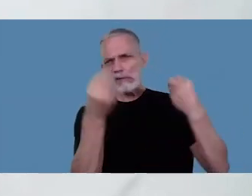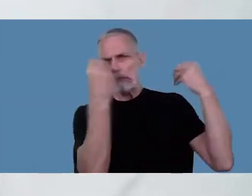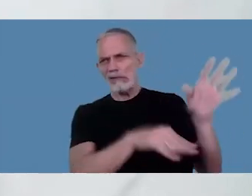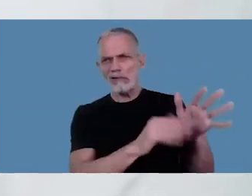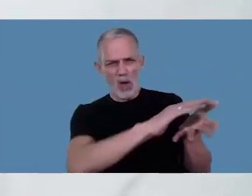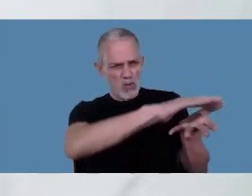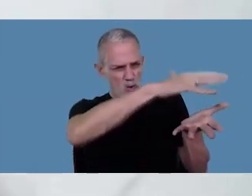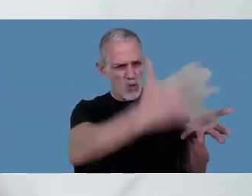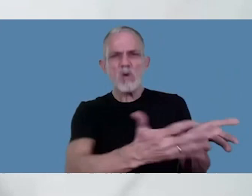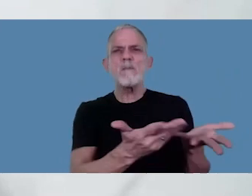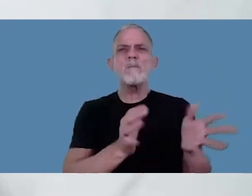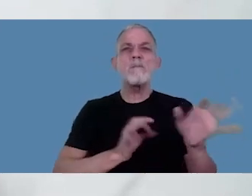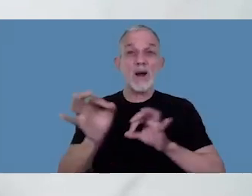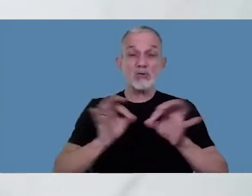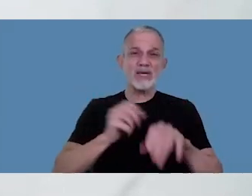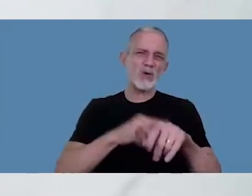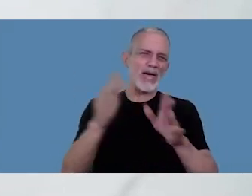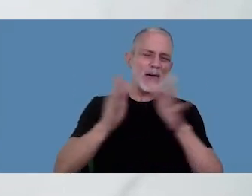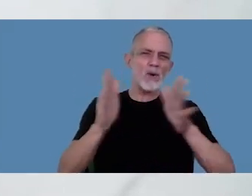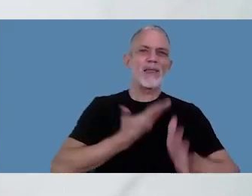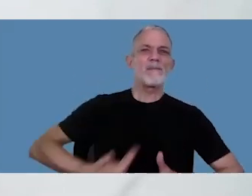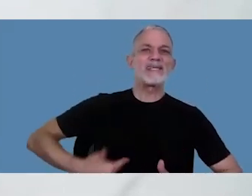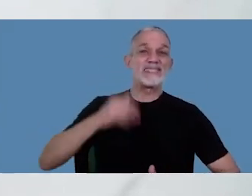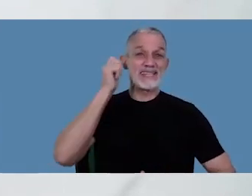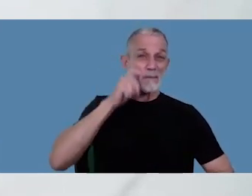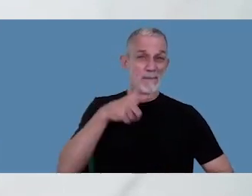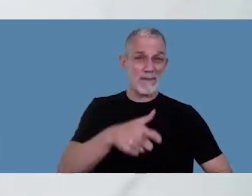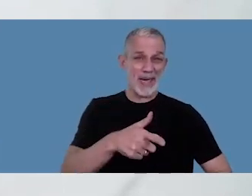un proyecto en la época del presidente Menem,